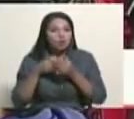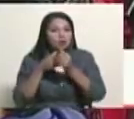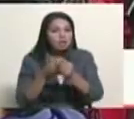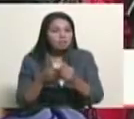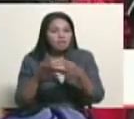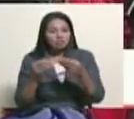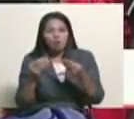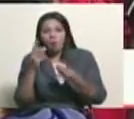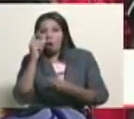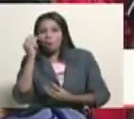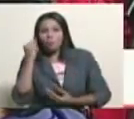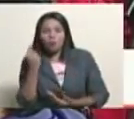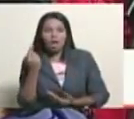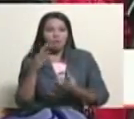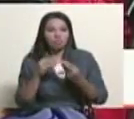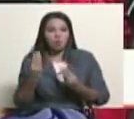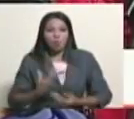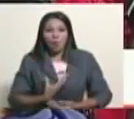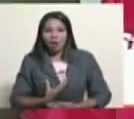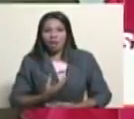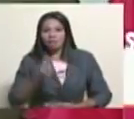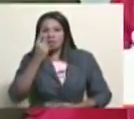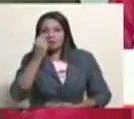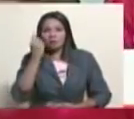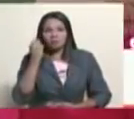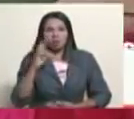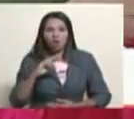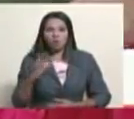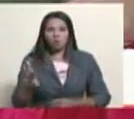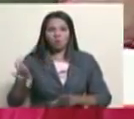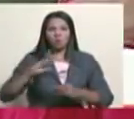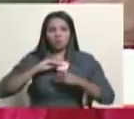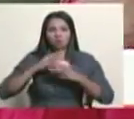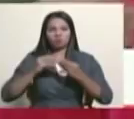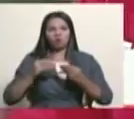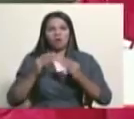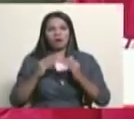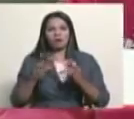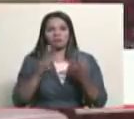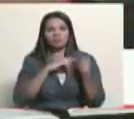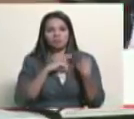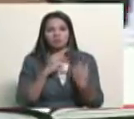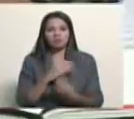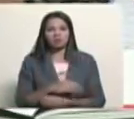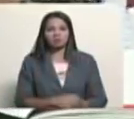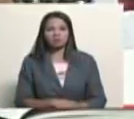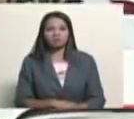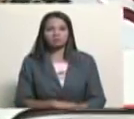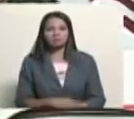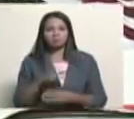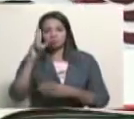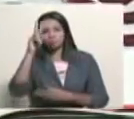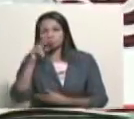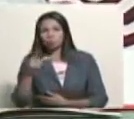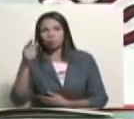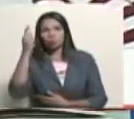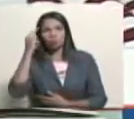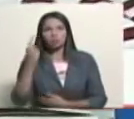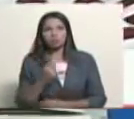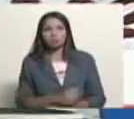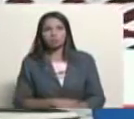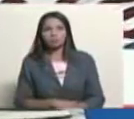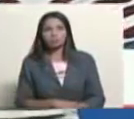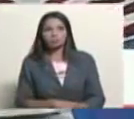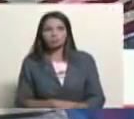nuestras lideresas, nuestros alcaldes, nuestras alcaldesas asumen todos los días. Todos los días. En